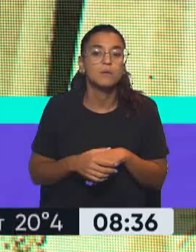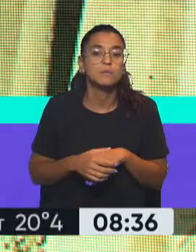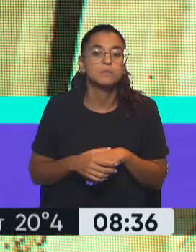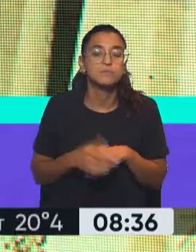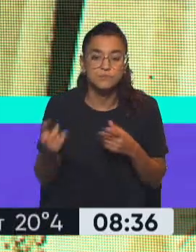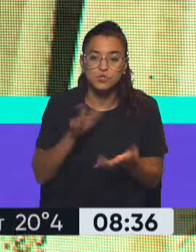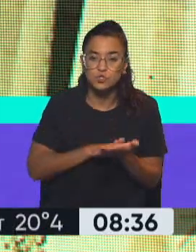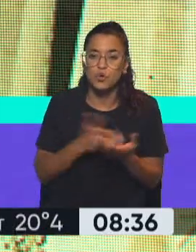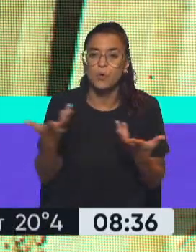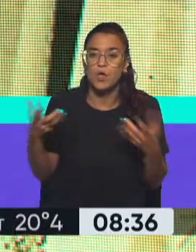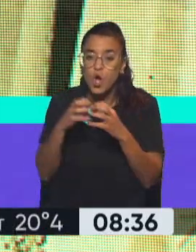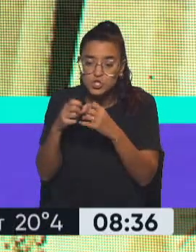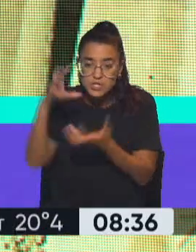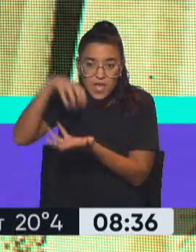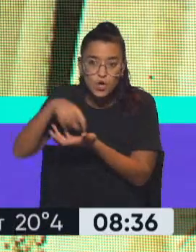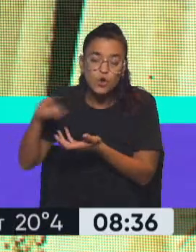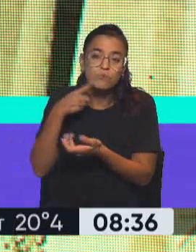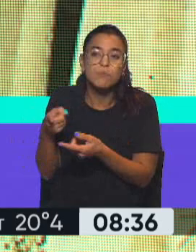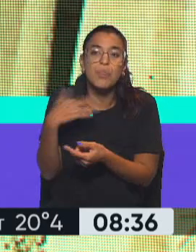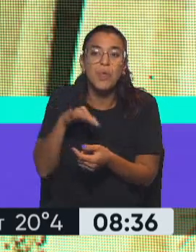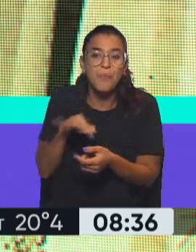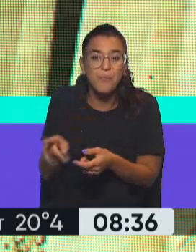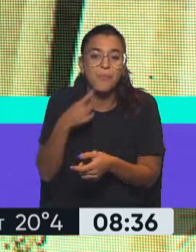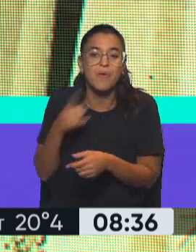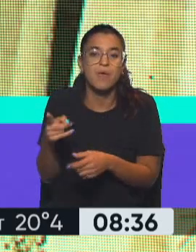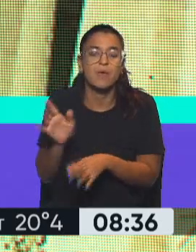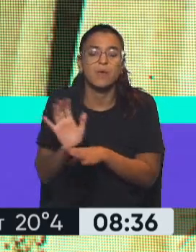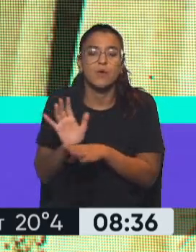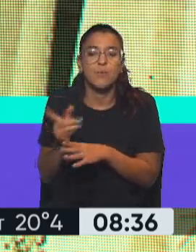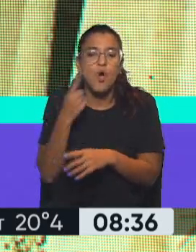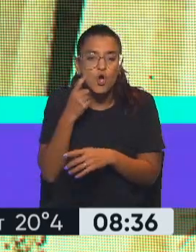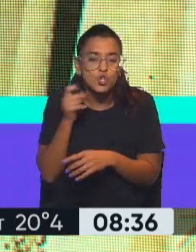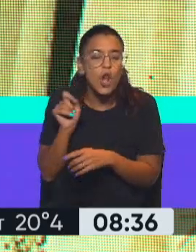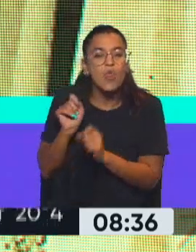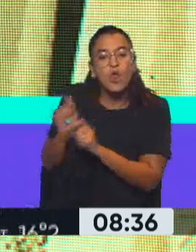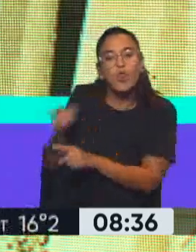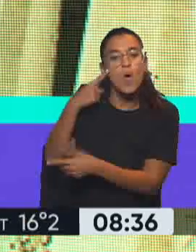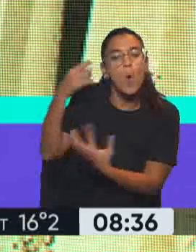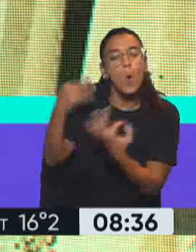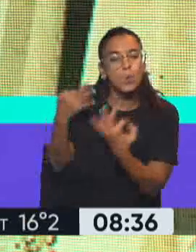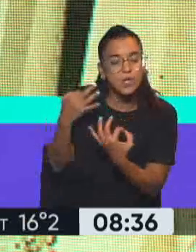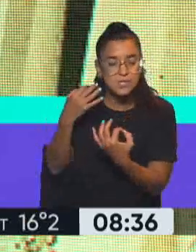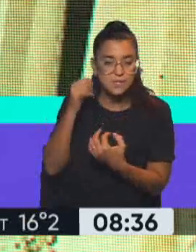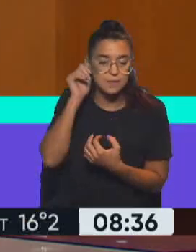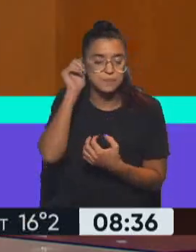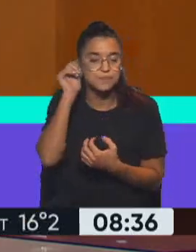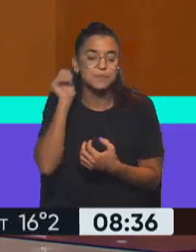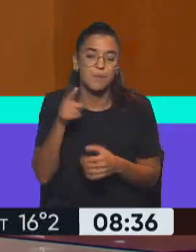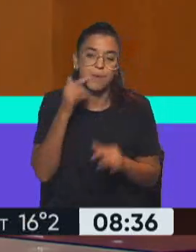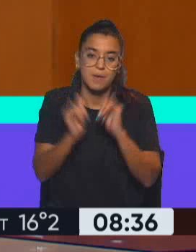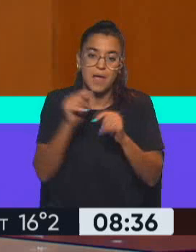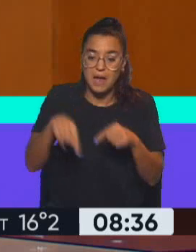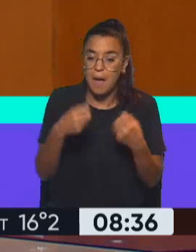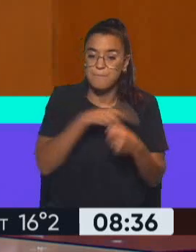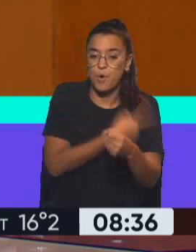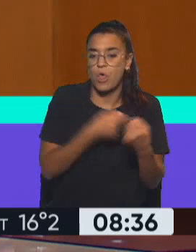en el consejo de la magistratura que en definitiva debería ser el contralor de la justicia para explicar la manera lo más simple posible que es una puja